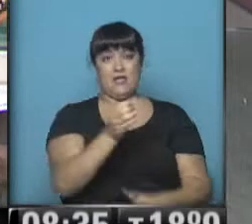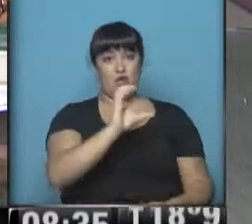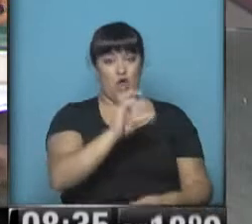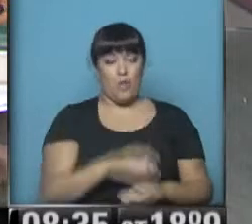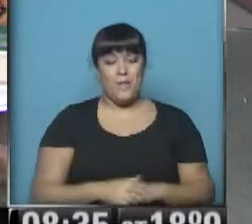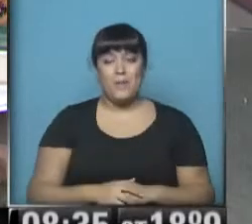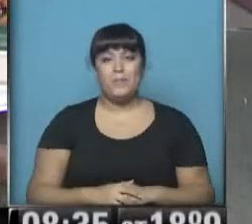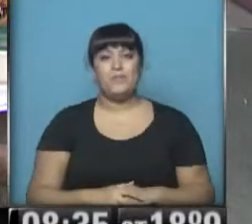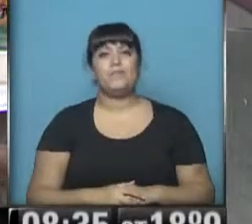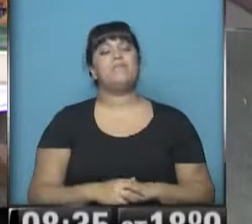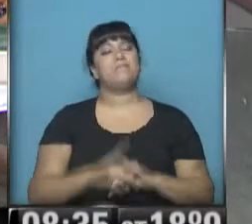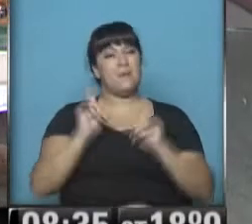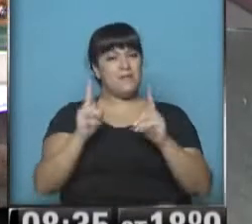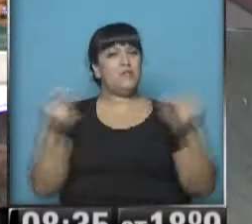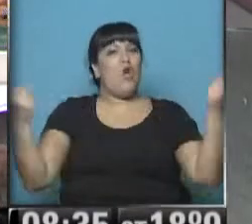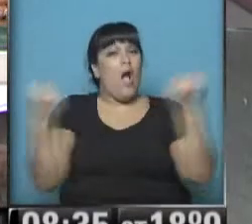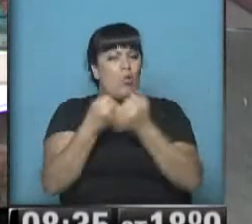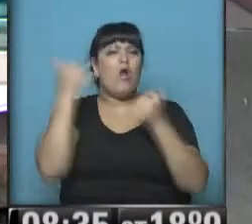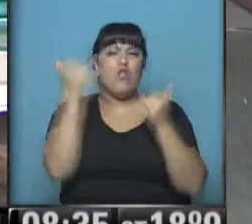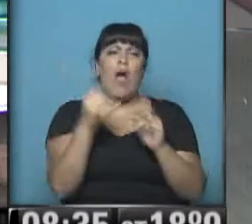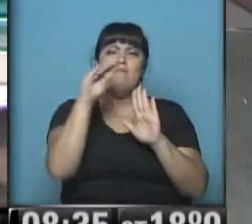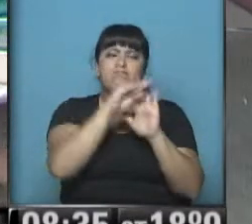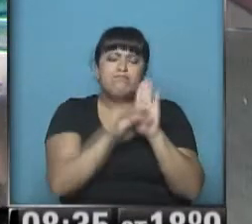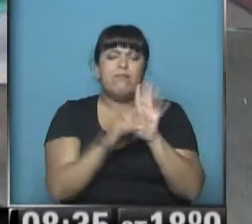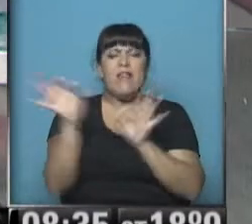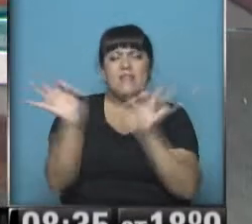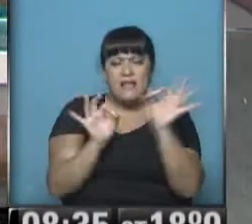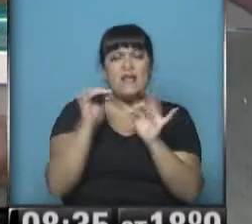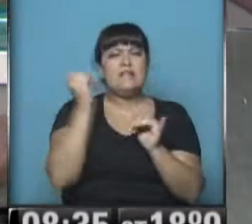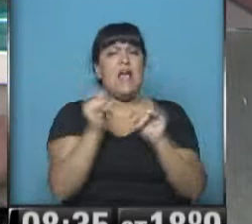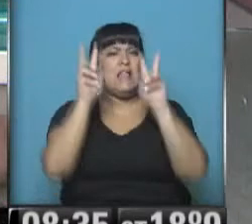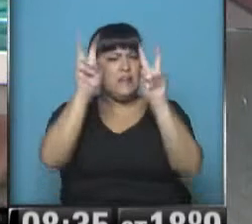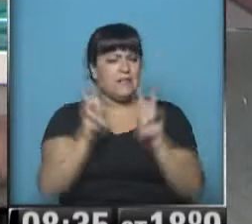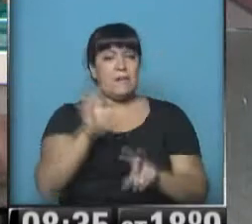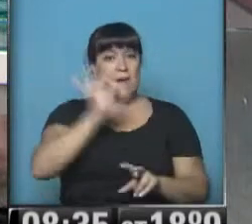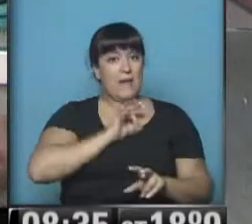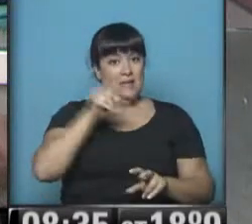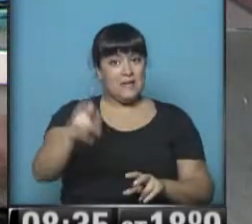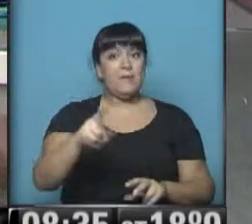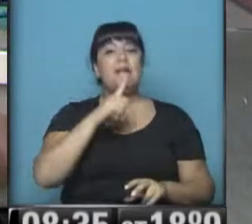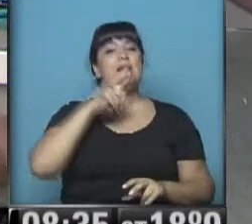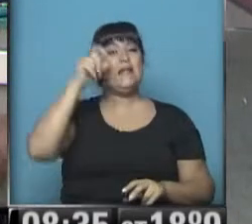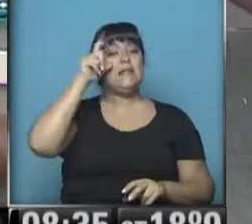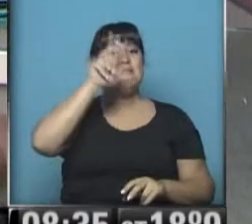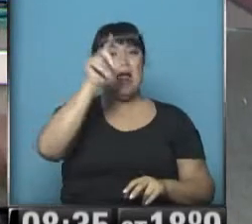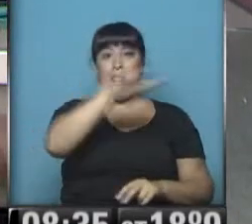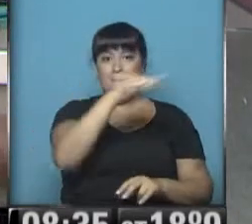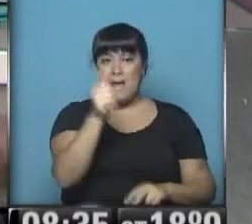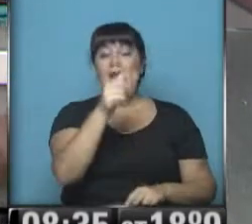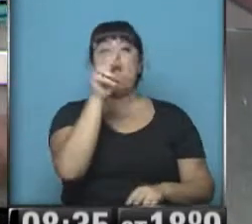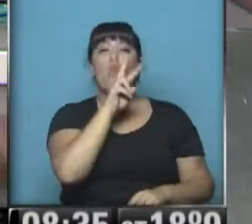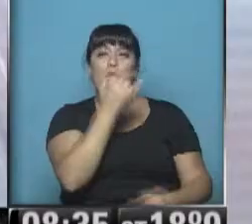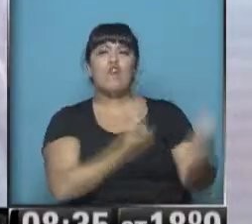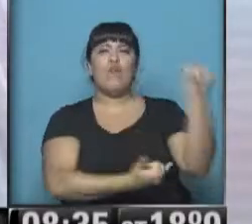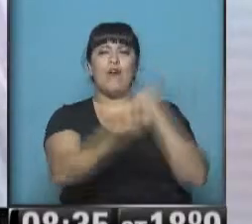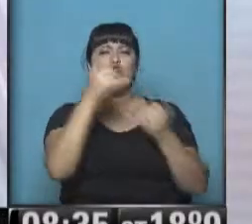estudia de acuerdo si hay un montón de implicancias detalles un montón de temas por tener en cuenta si telma luzzani está con nosotros para analizar este tema